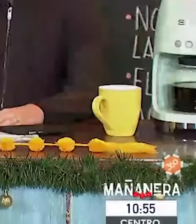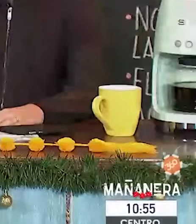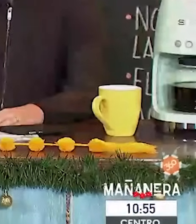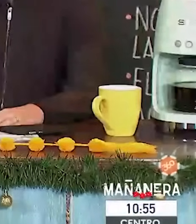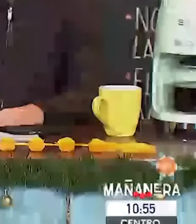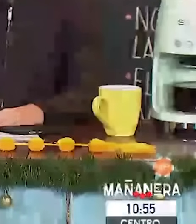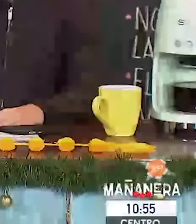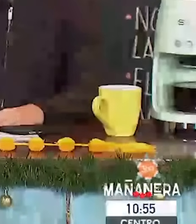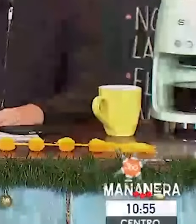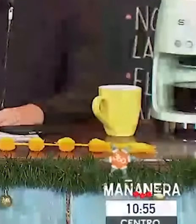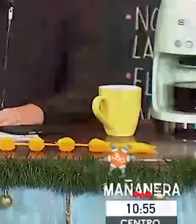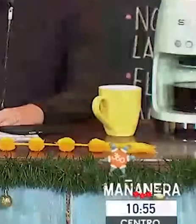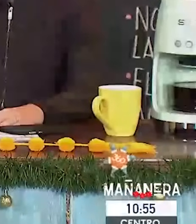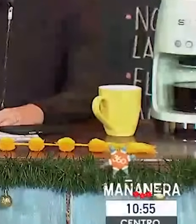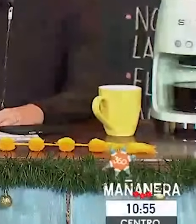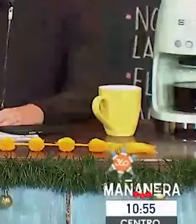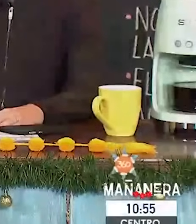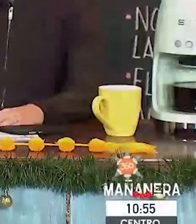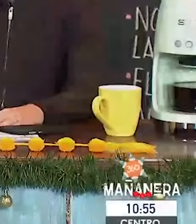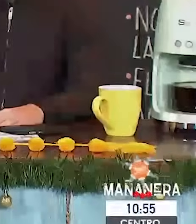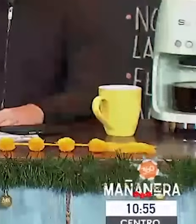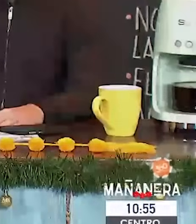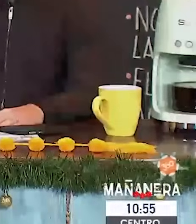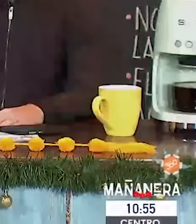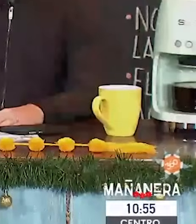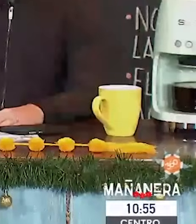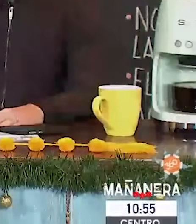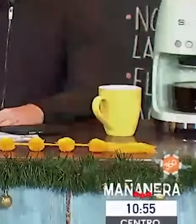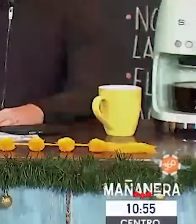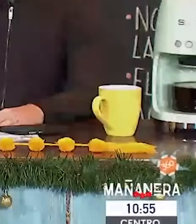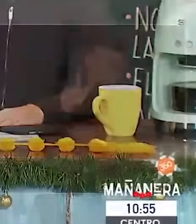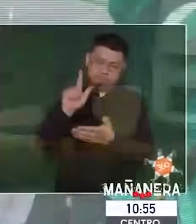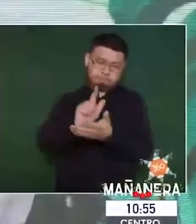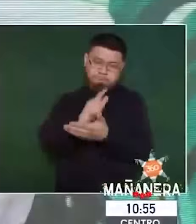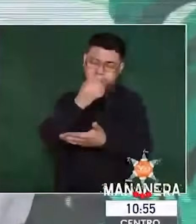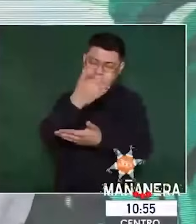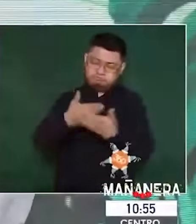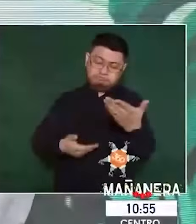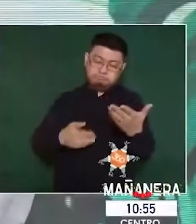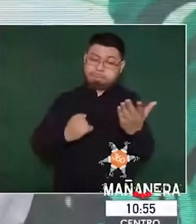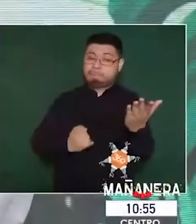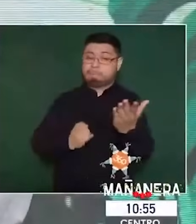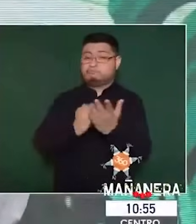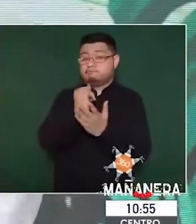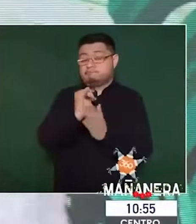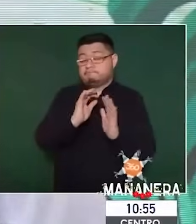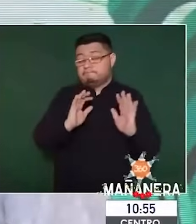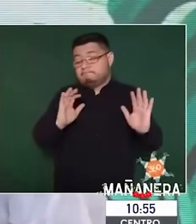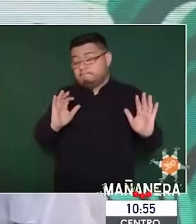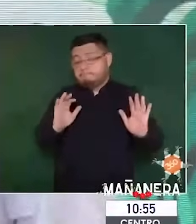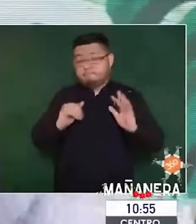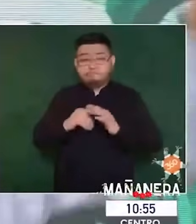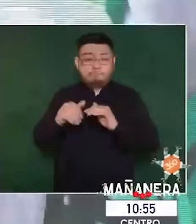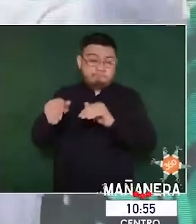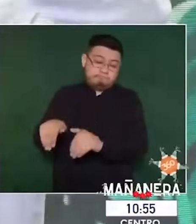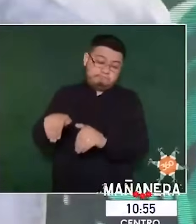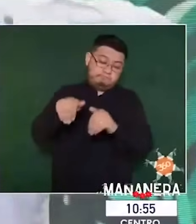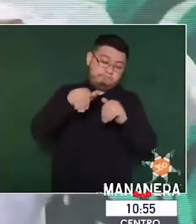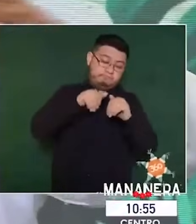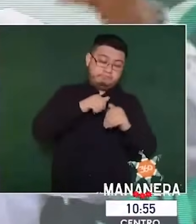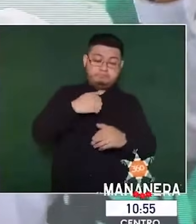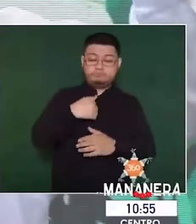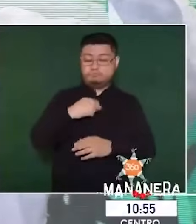ruta pacífica, resistencia civil pacífica. Vamos a ver. Es como regresar